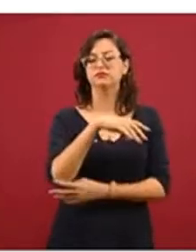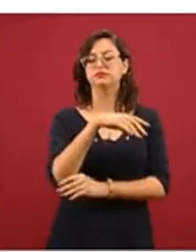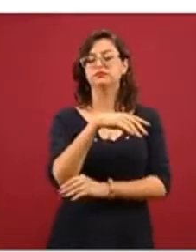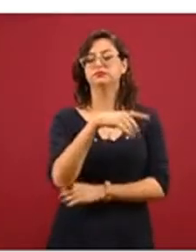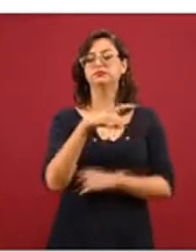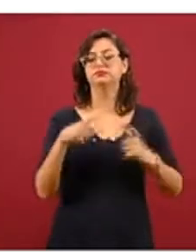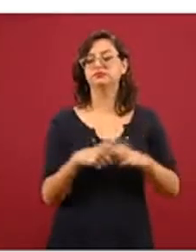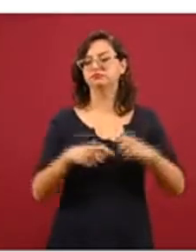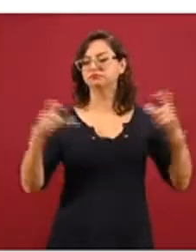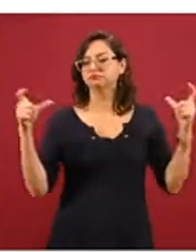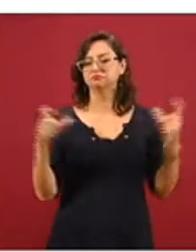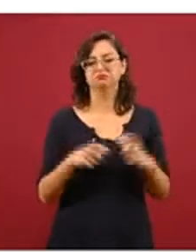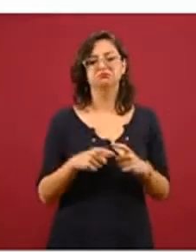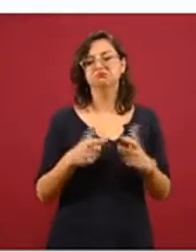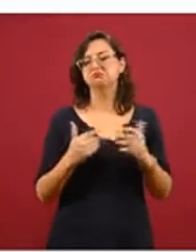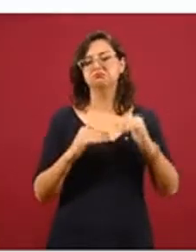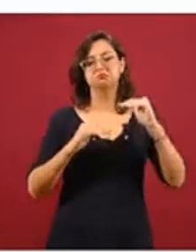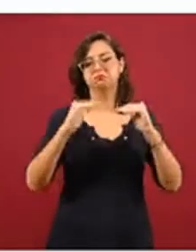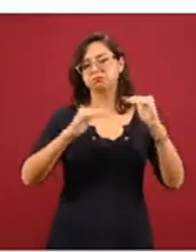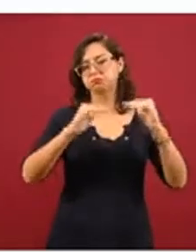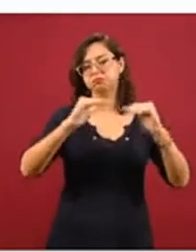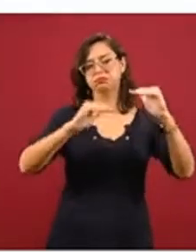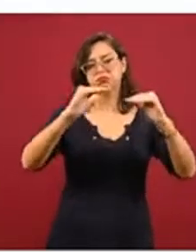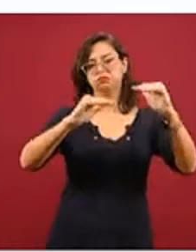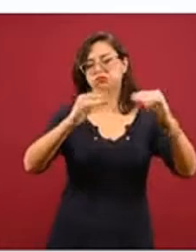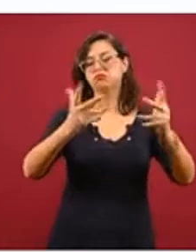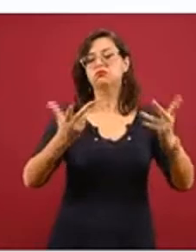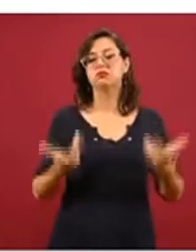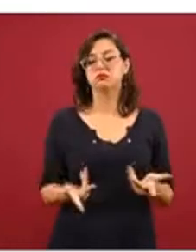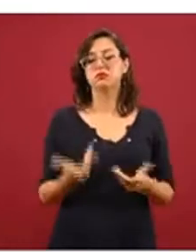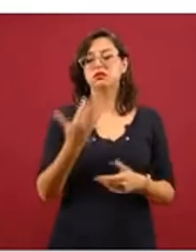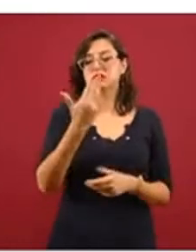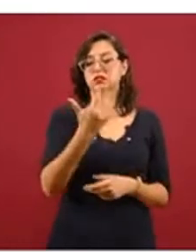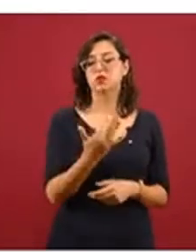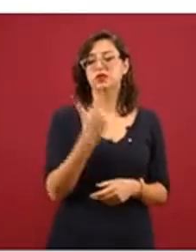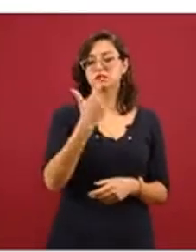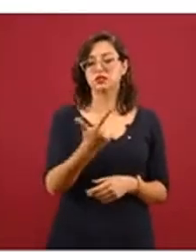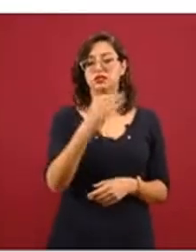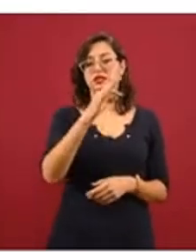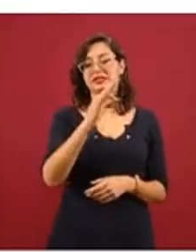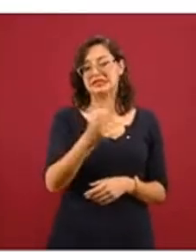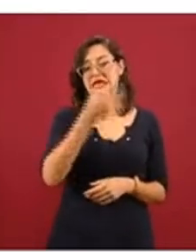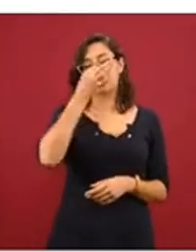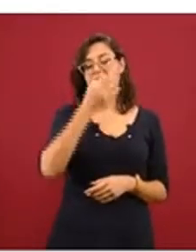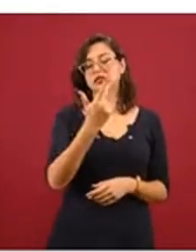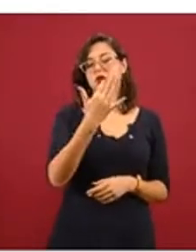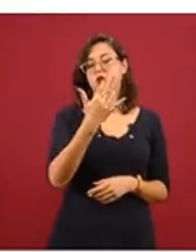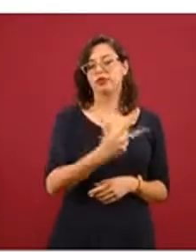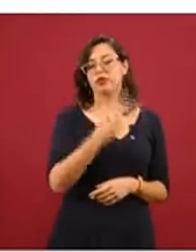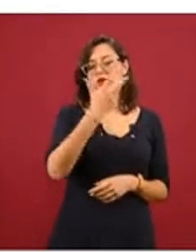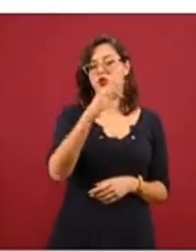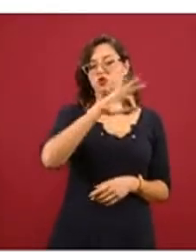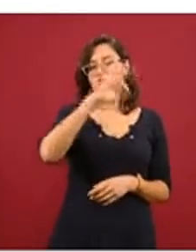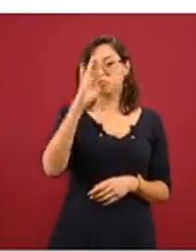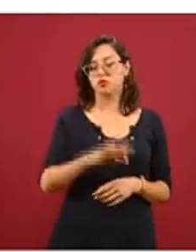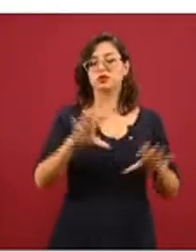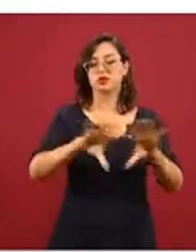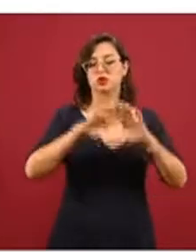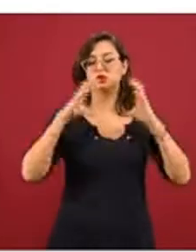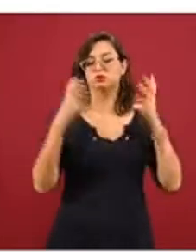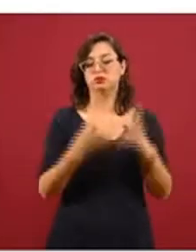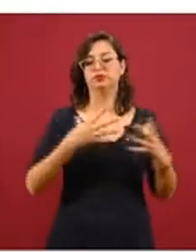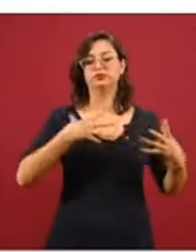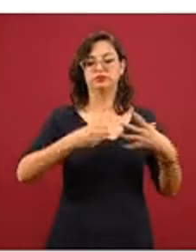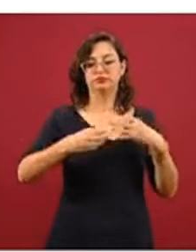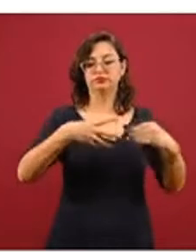casos o disminuciones son muy ligeros, pero continúan representando prácticamente el 58% de la totalidad de